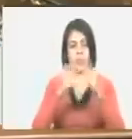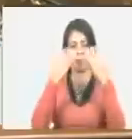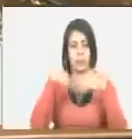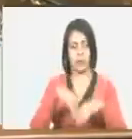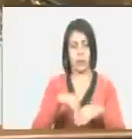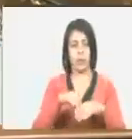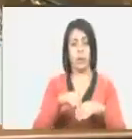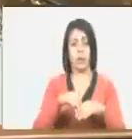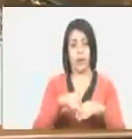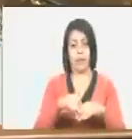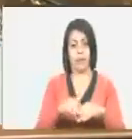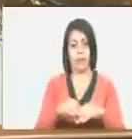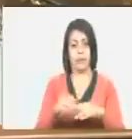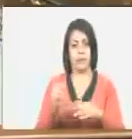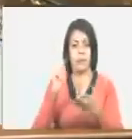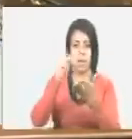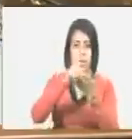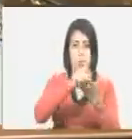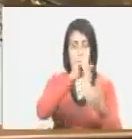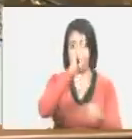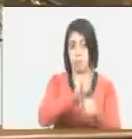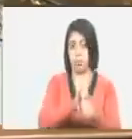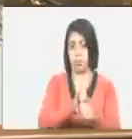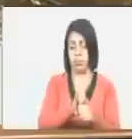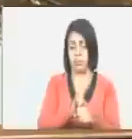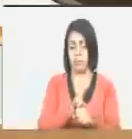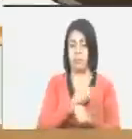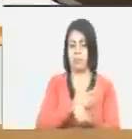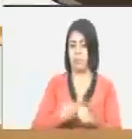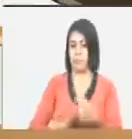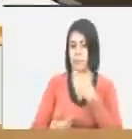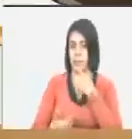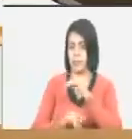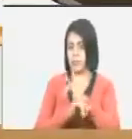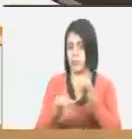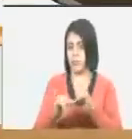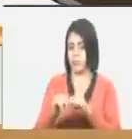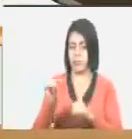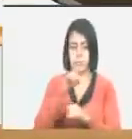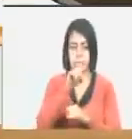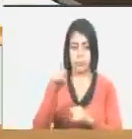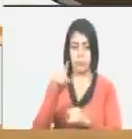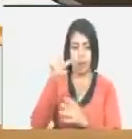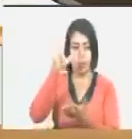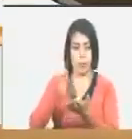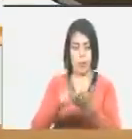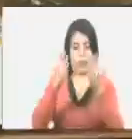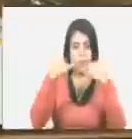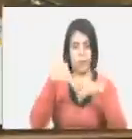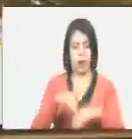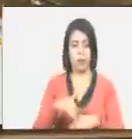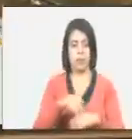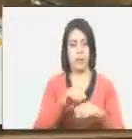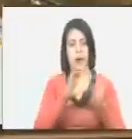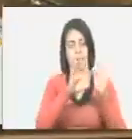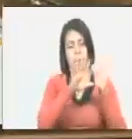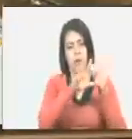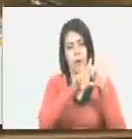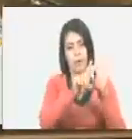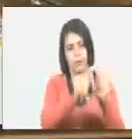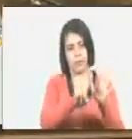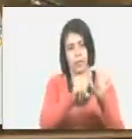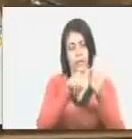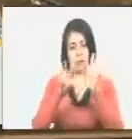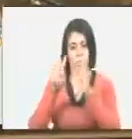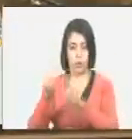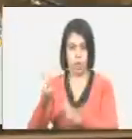manera. Epígrafe, incomparecencias. Es todo, señor presidente. En consideración el epígrafe. Queda aprobado. Siguiente. 72º.